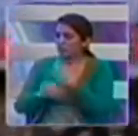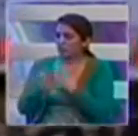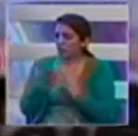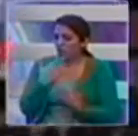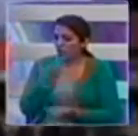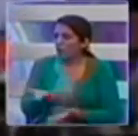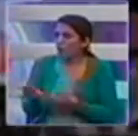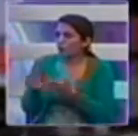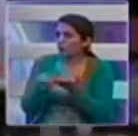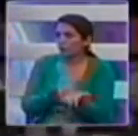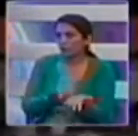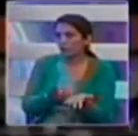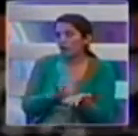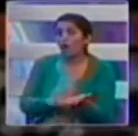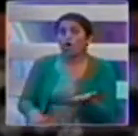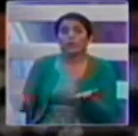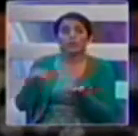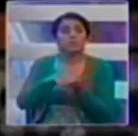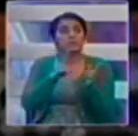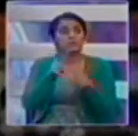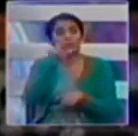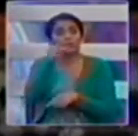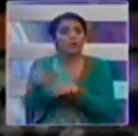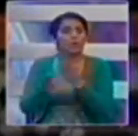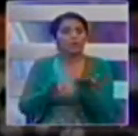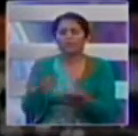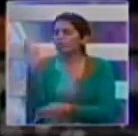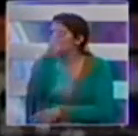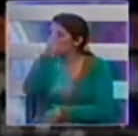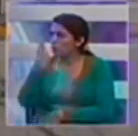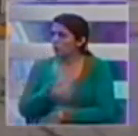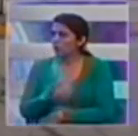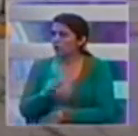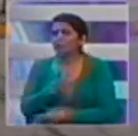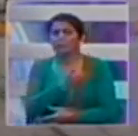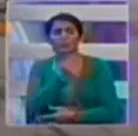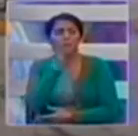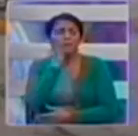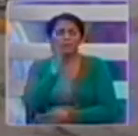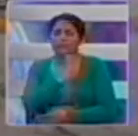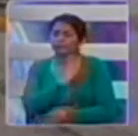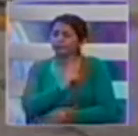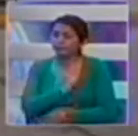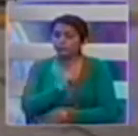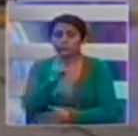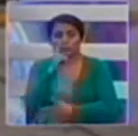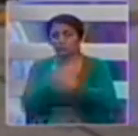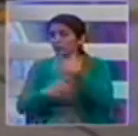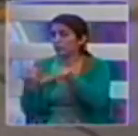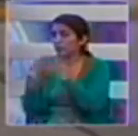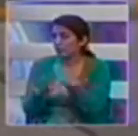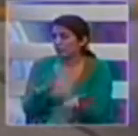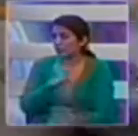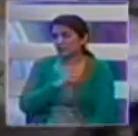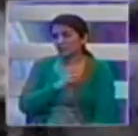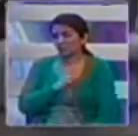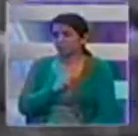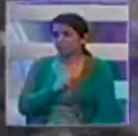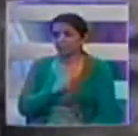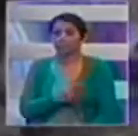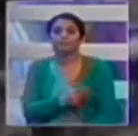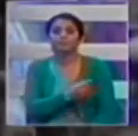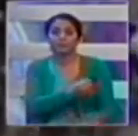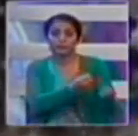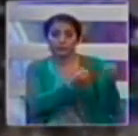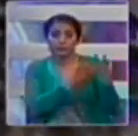que hechos como estos no se vuelvan a repetir nunca más en la vida, que madres como yo no tengan que lamentar la pérdida de un hijo. Muchas gracias. Entonces, la mamá de